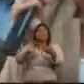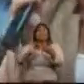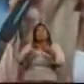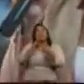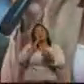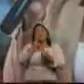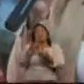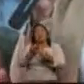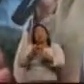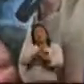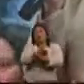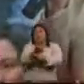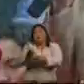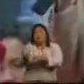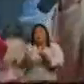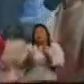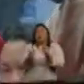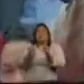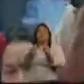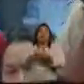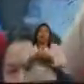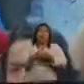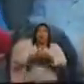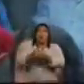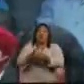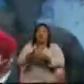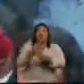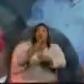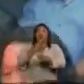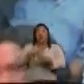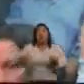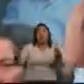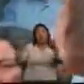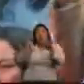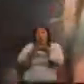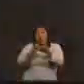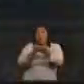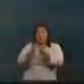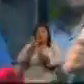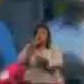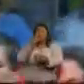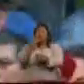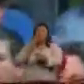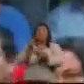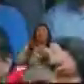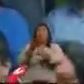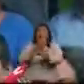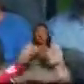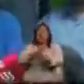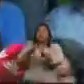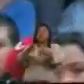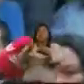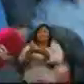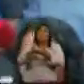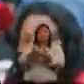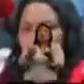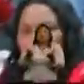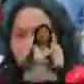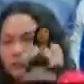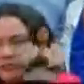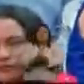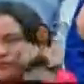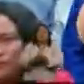hay beneficiarios. Creo que está de más repetir quiénes son esos beneficiarios. No